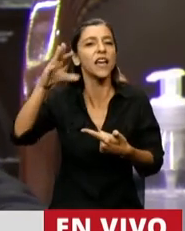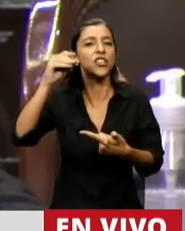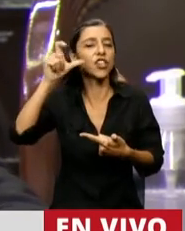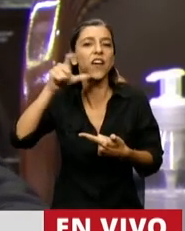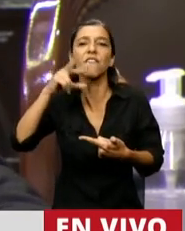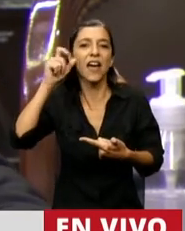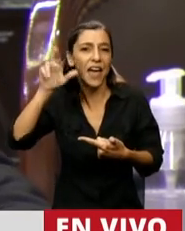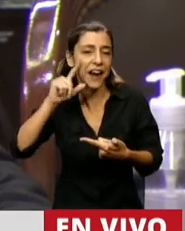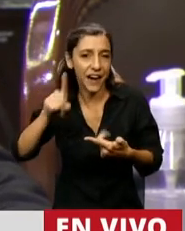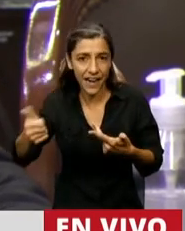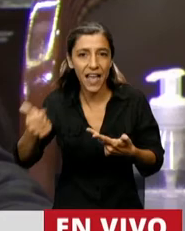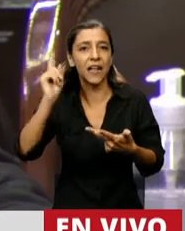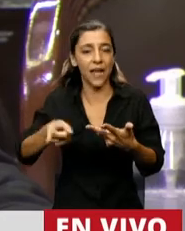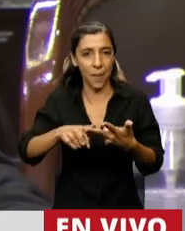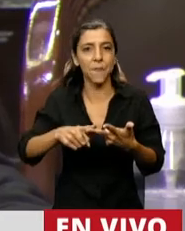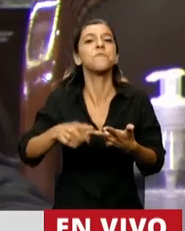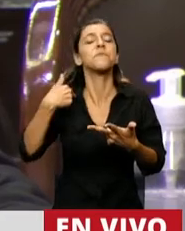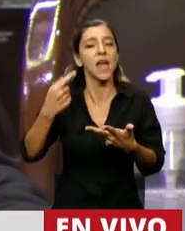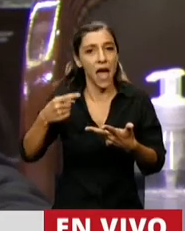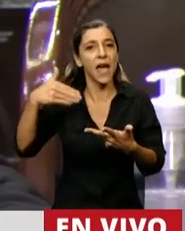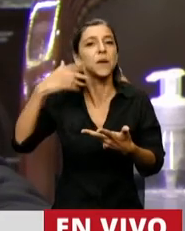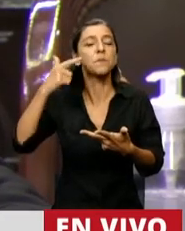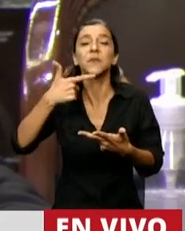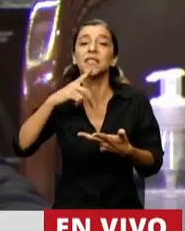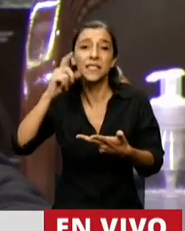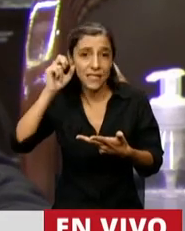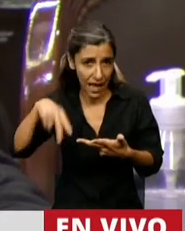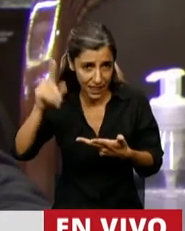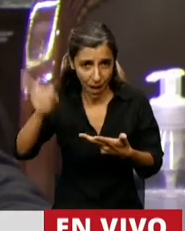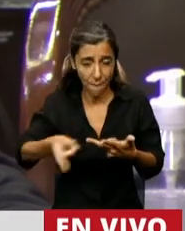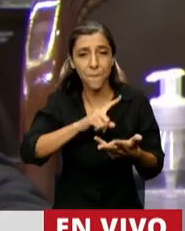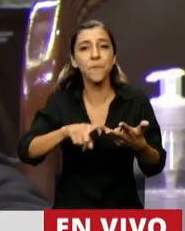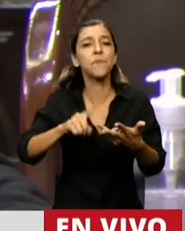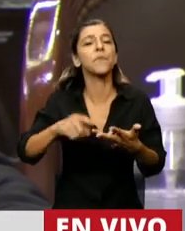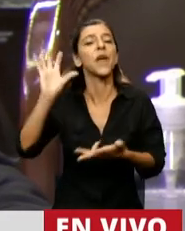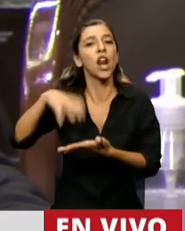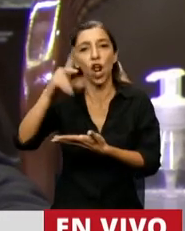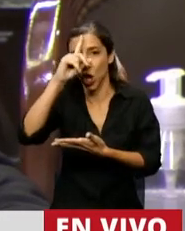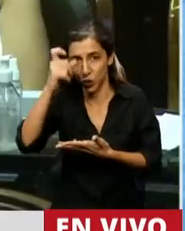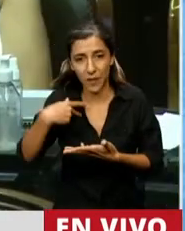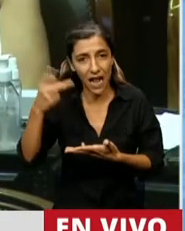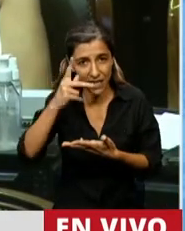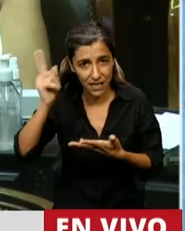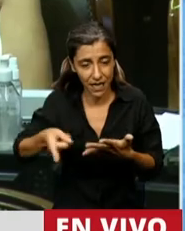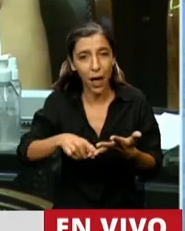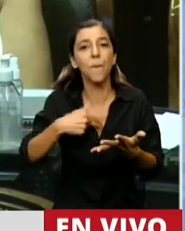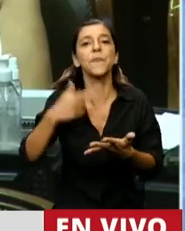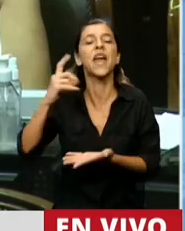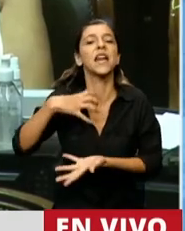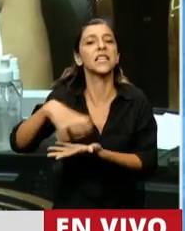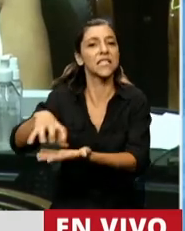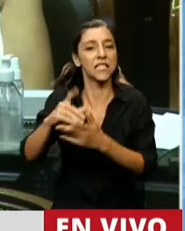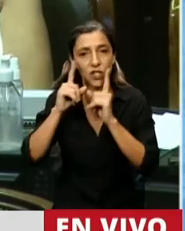de Milstein de Ciudad de Buenos Aires, el PAMI, Hospital Néstor Kirchner de Escobar, Centro de Atención COVID-19 de